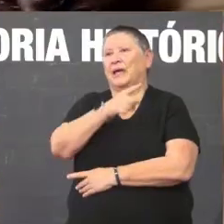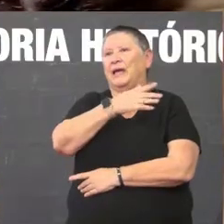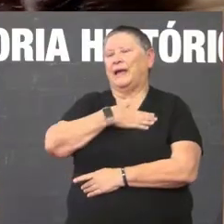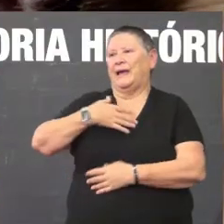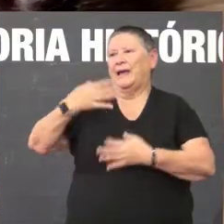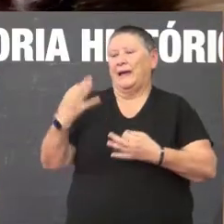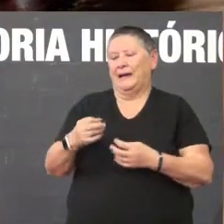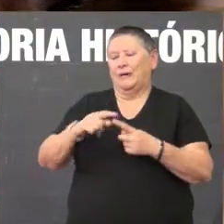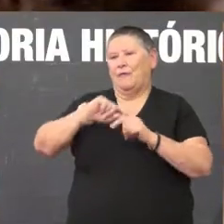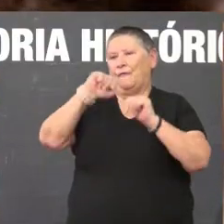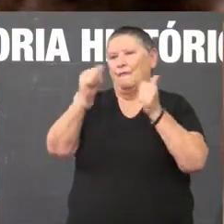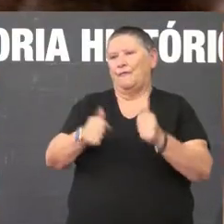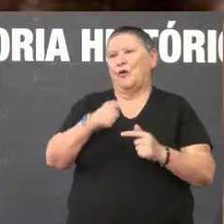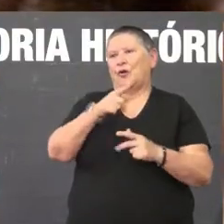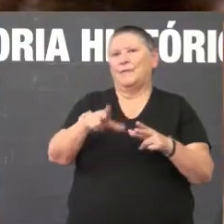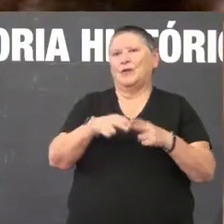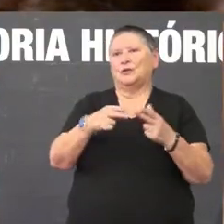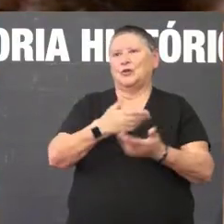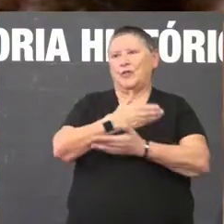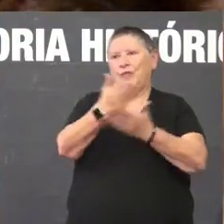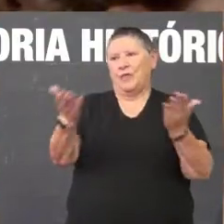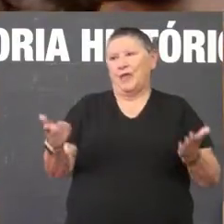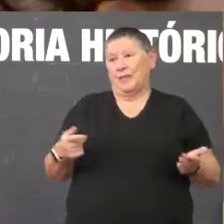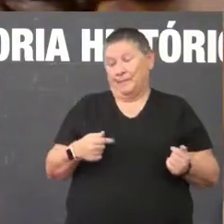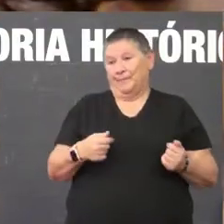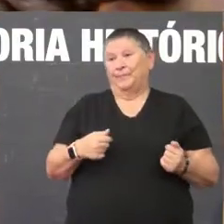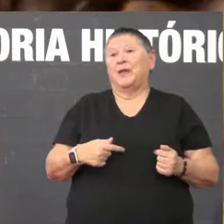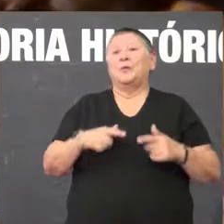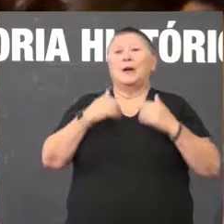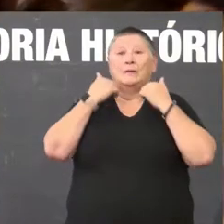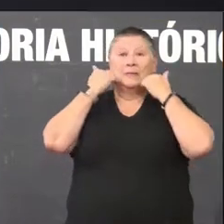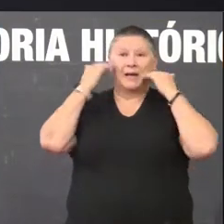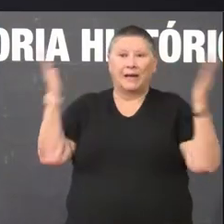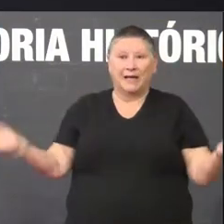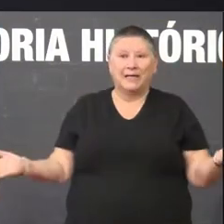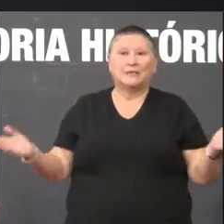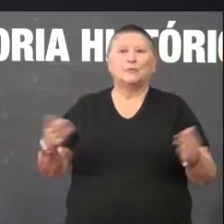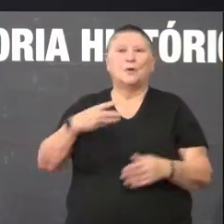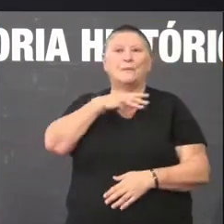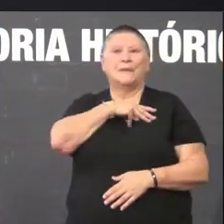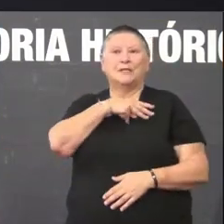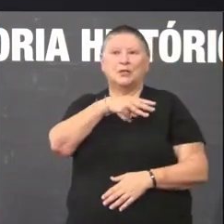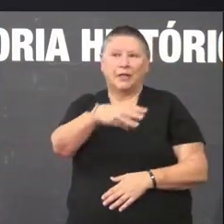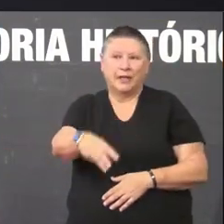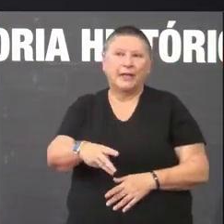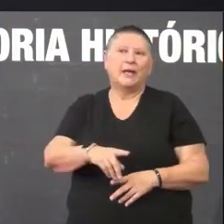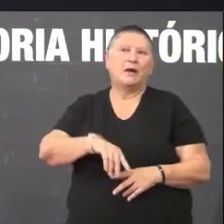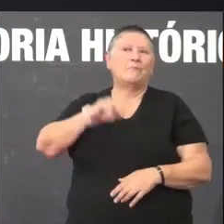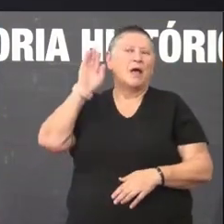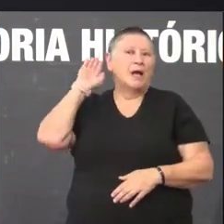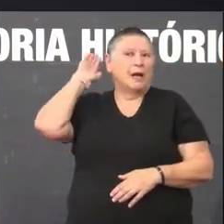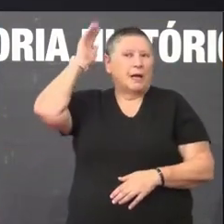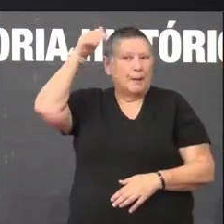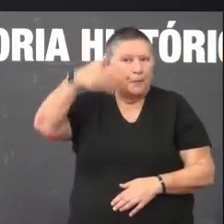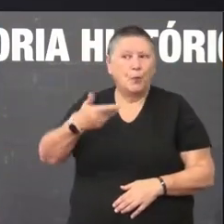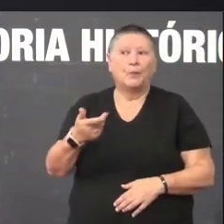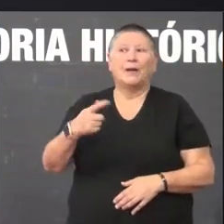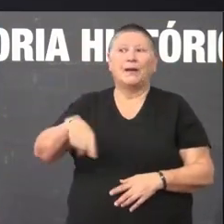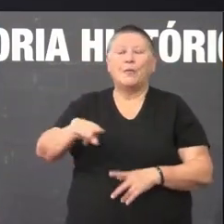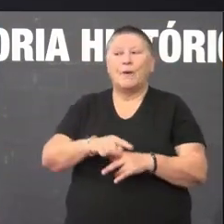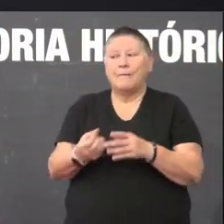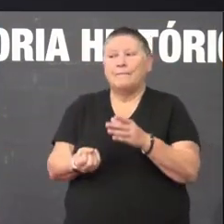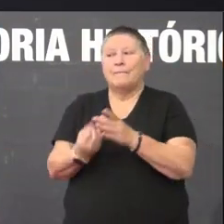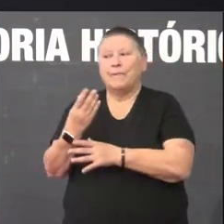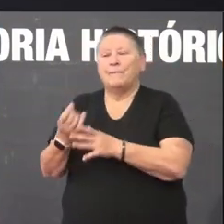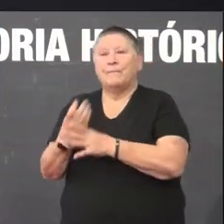debería ser a sociedade. O anarquismo, a masonería, os nacionalismos ou a propia idea da república foron algunhas destas ideas que